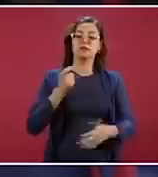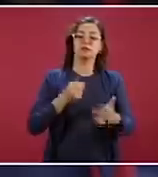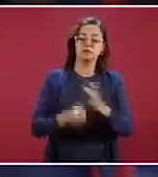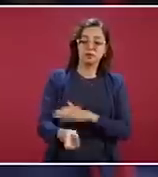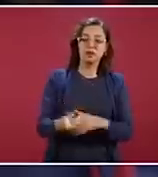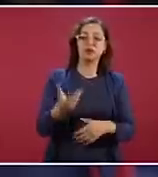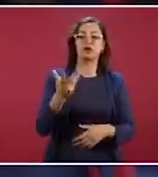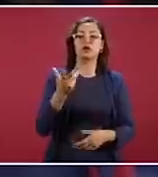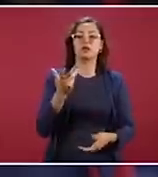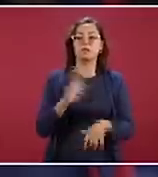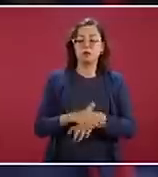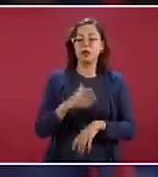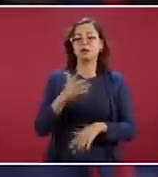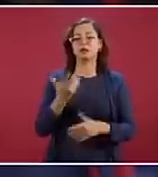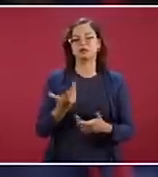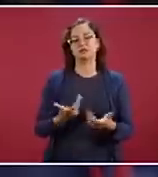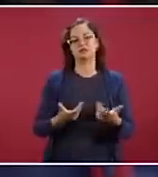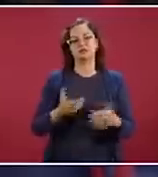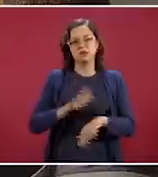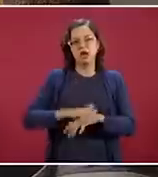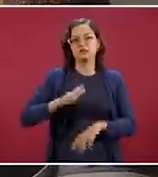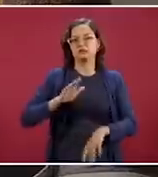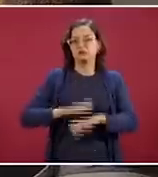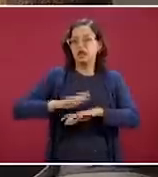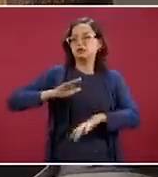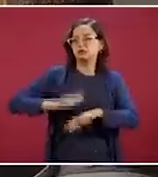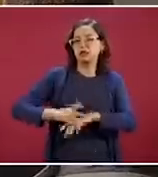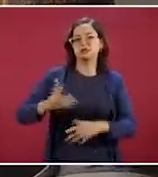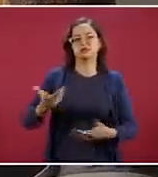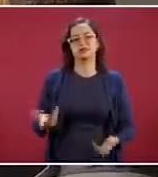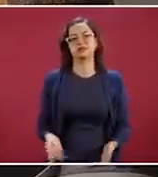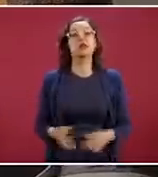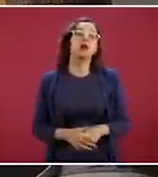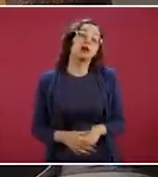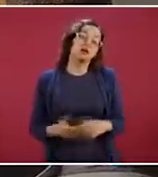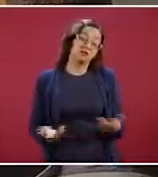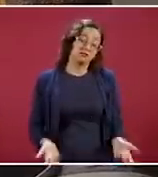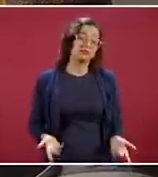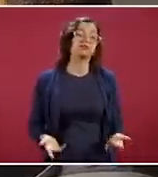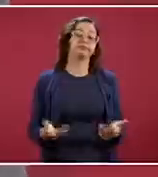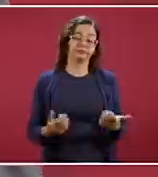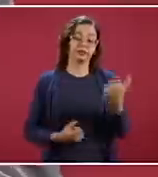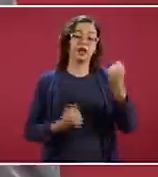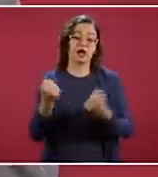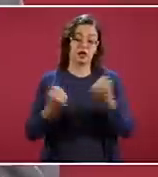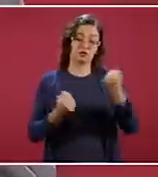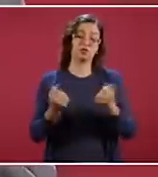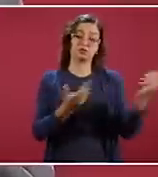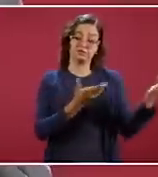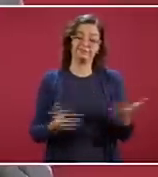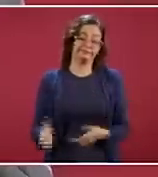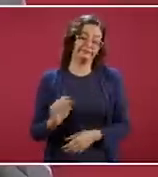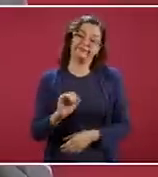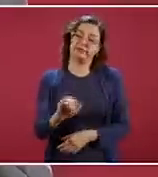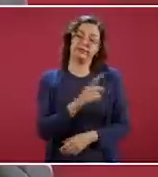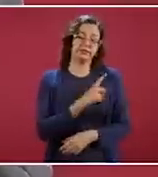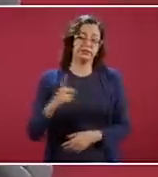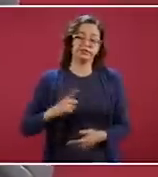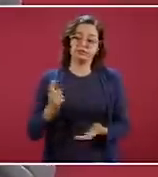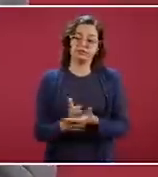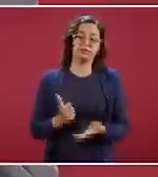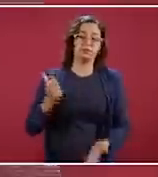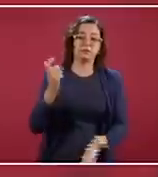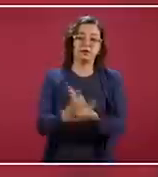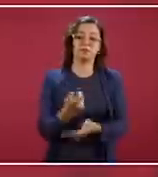carro, y dependiendo del modelo que tuvieran. Lo de las fianzas, sí, lo de la introducción del modelo tiene un mecanismo, pero eso está a cargo